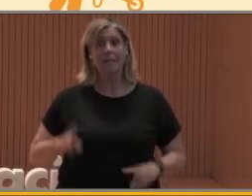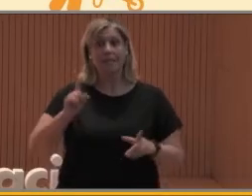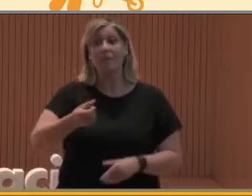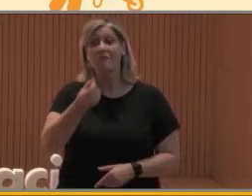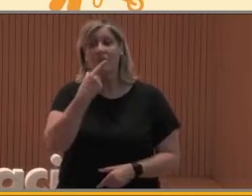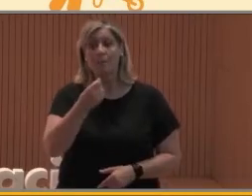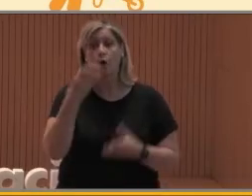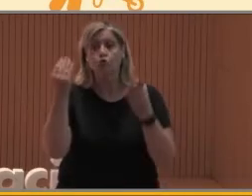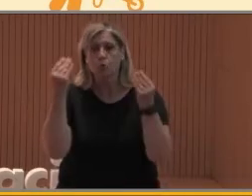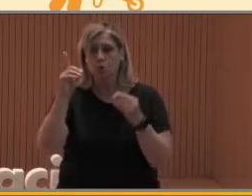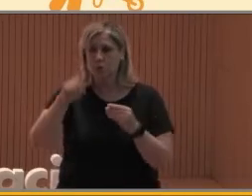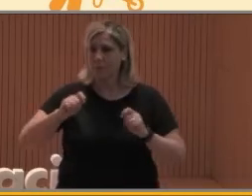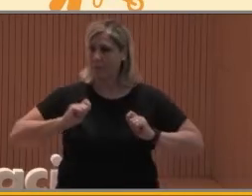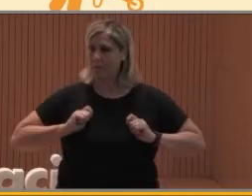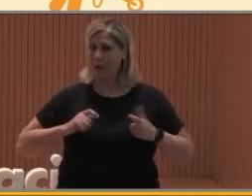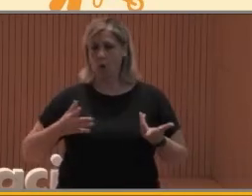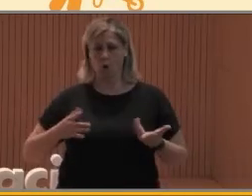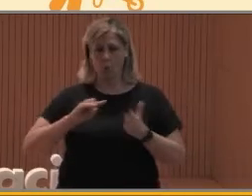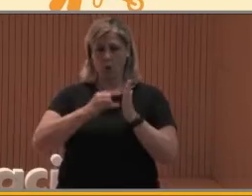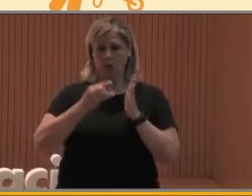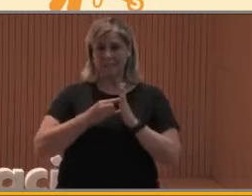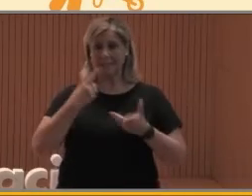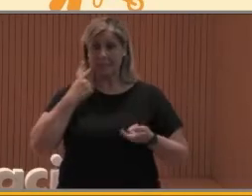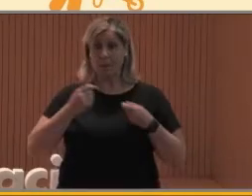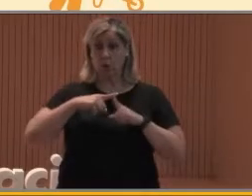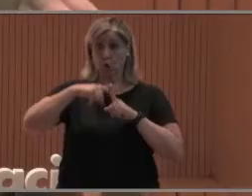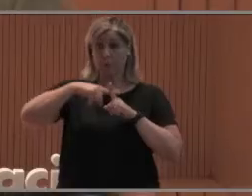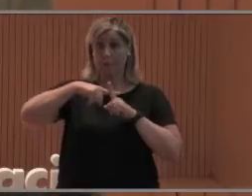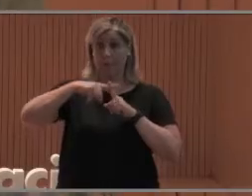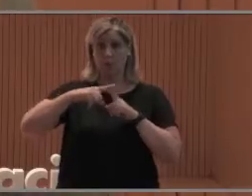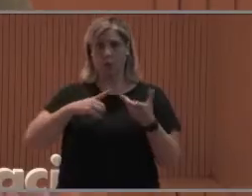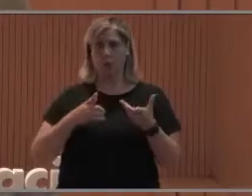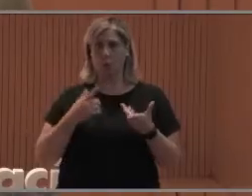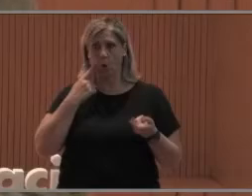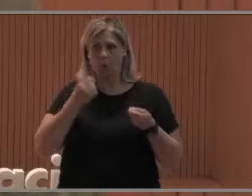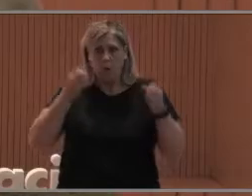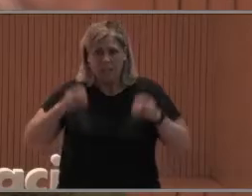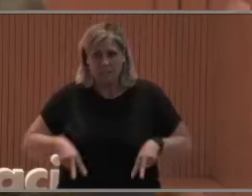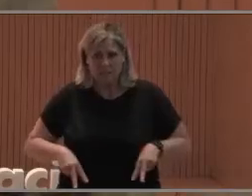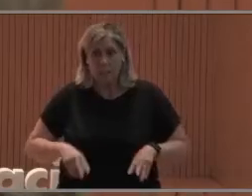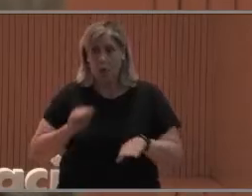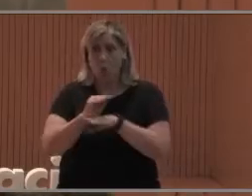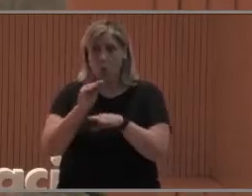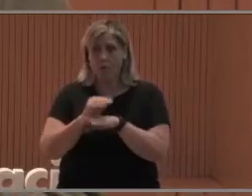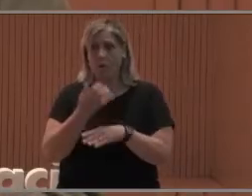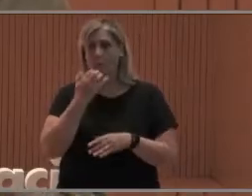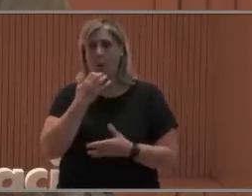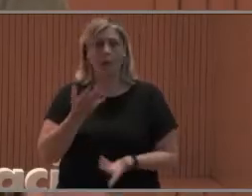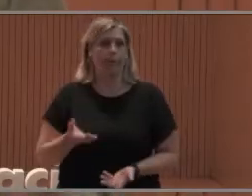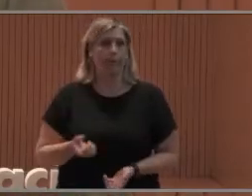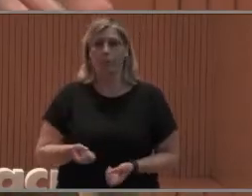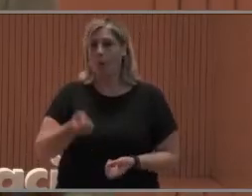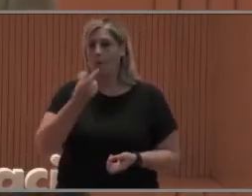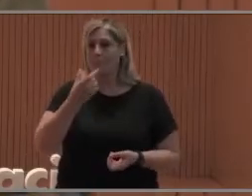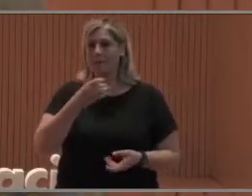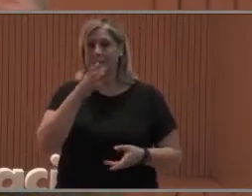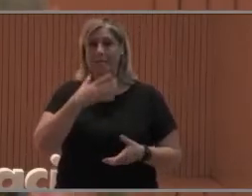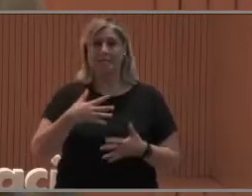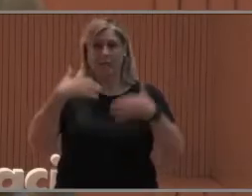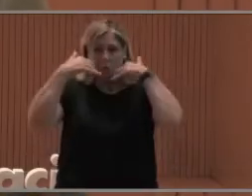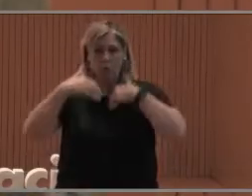provocar desregulación de los sistemas de control de la temperatura, cuidado con diuréticos, por la pérdida de electrolitos,